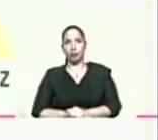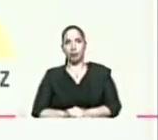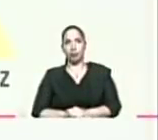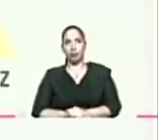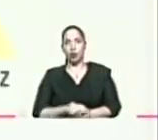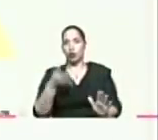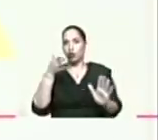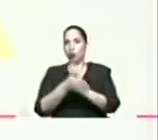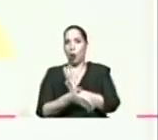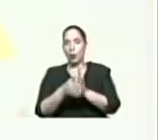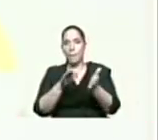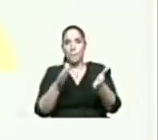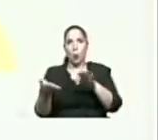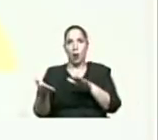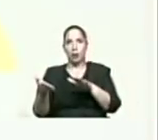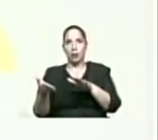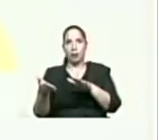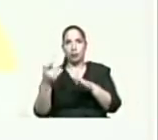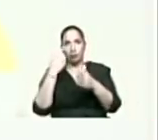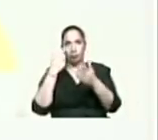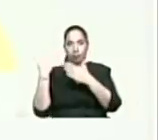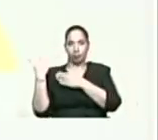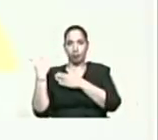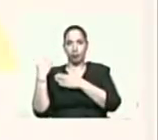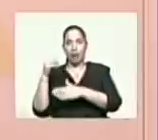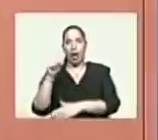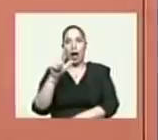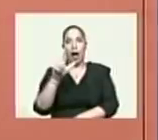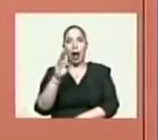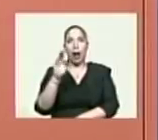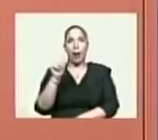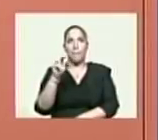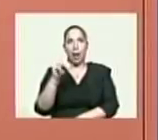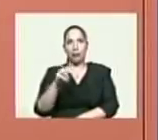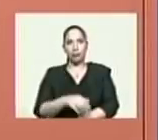acerca del fallecimiento de Fernando Albán.